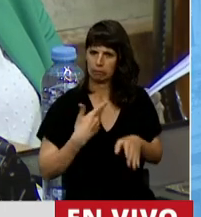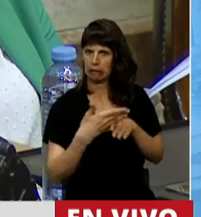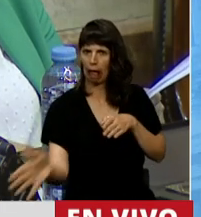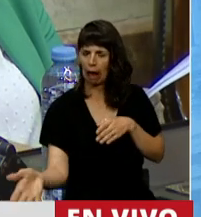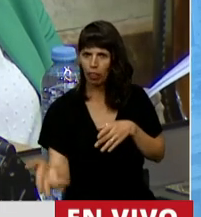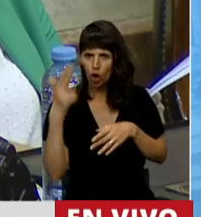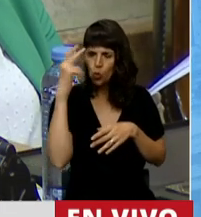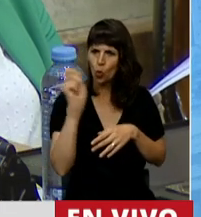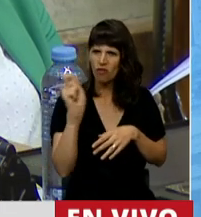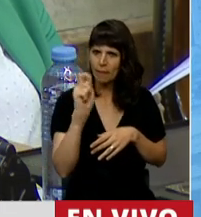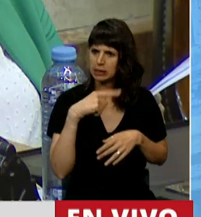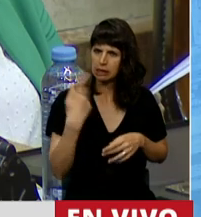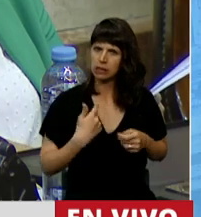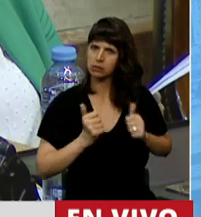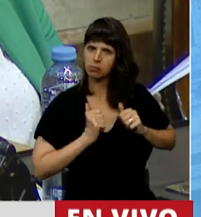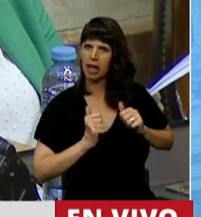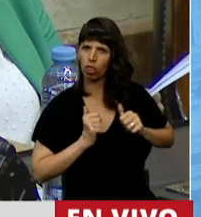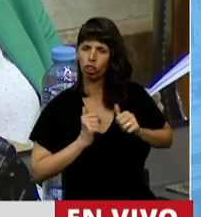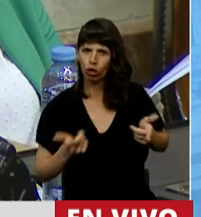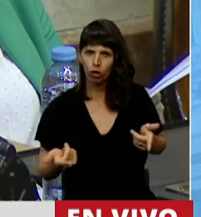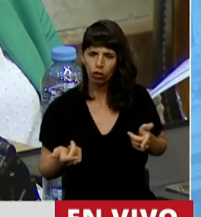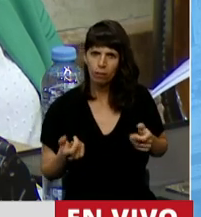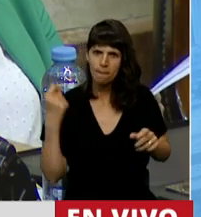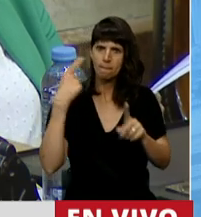de 9 meses, pasó una pandemia,